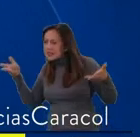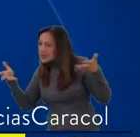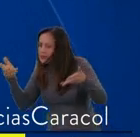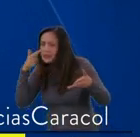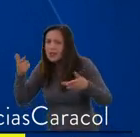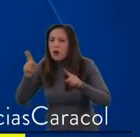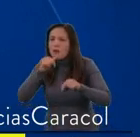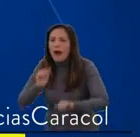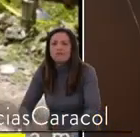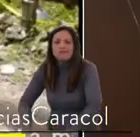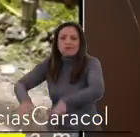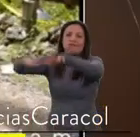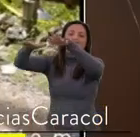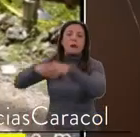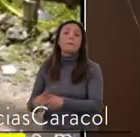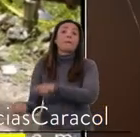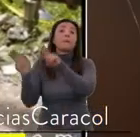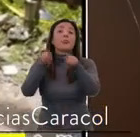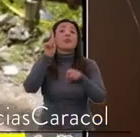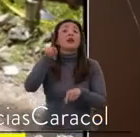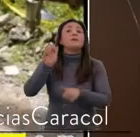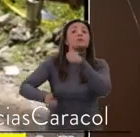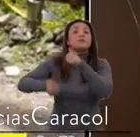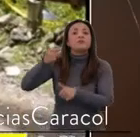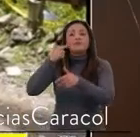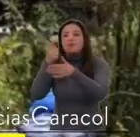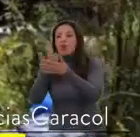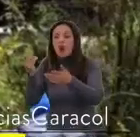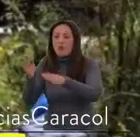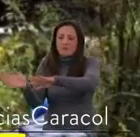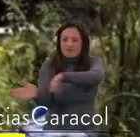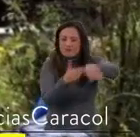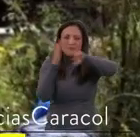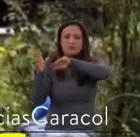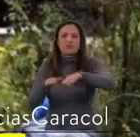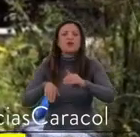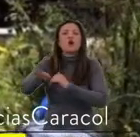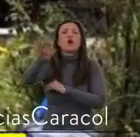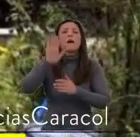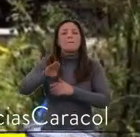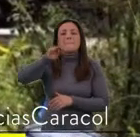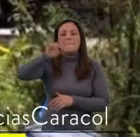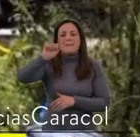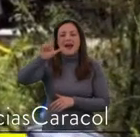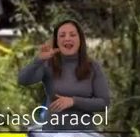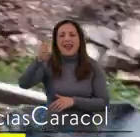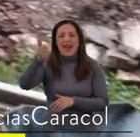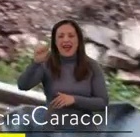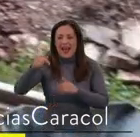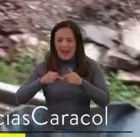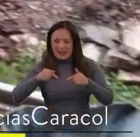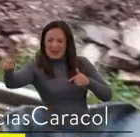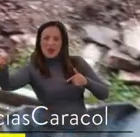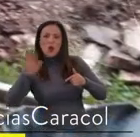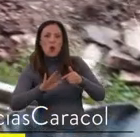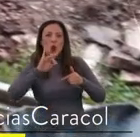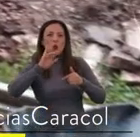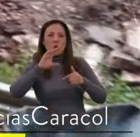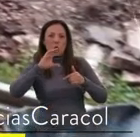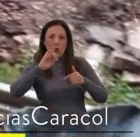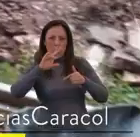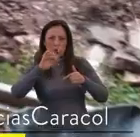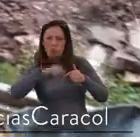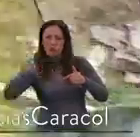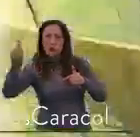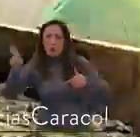nivel. Entre tanto, las autoridades restablecieron el paso en la vía Curos-Málaga, luego de que estuviera cerrada por varios